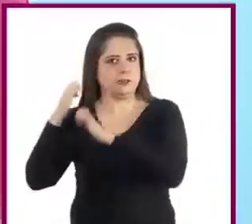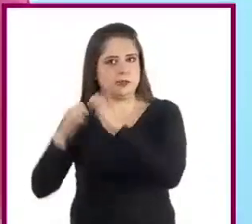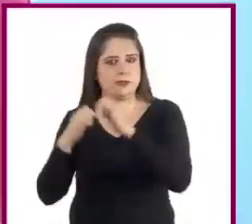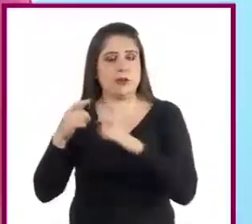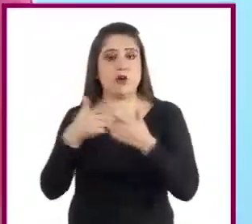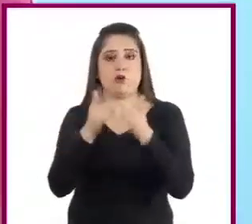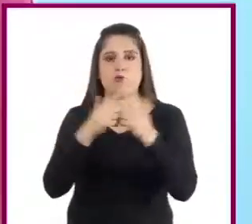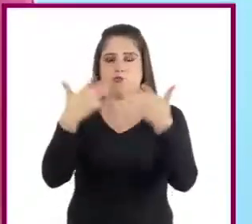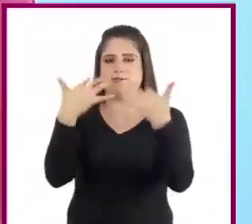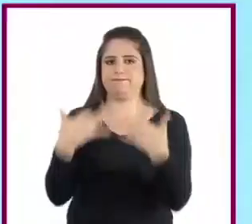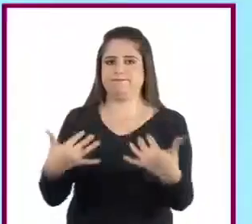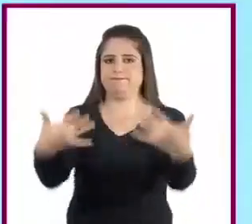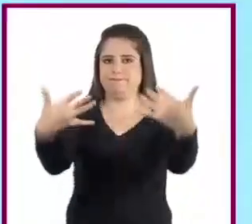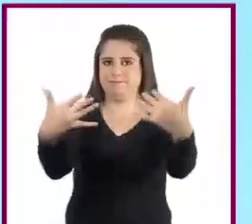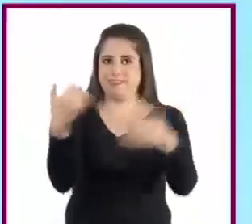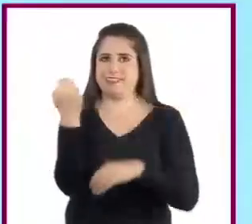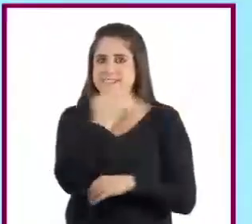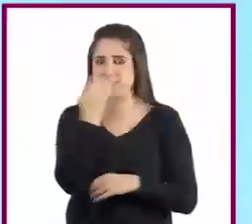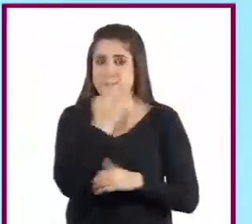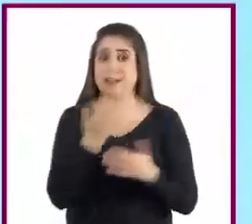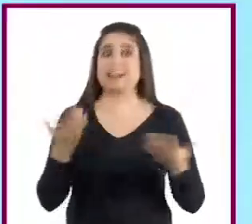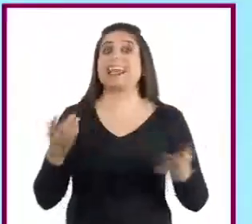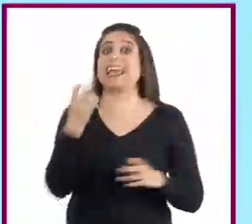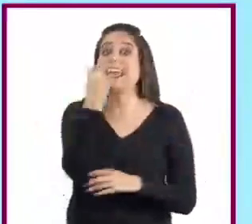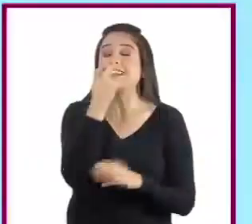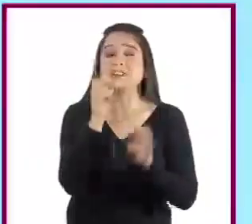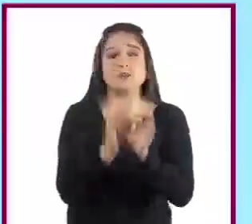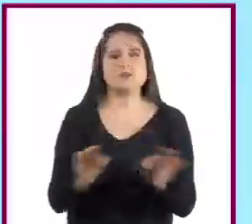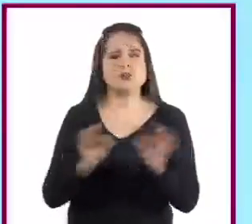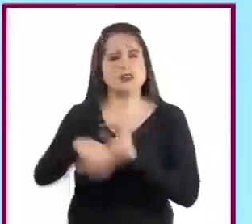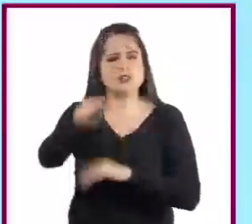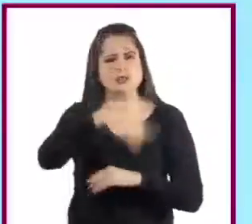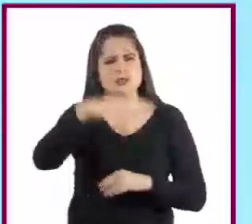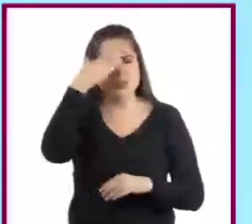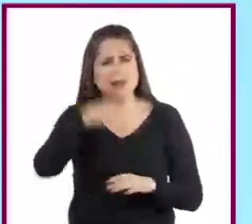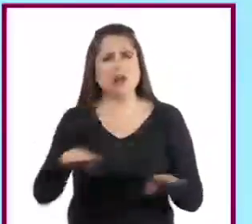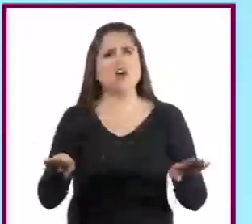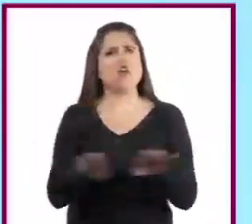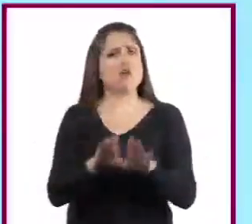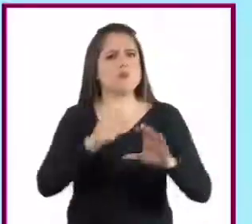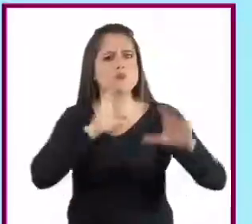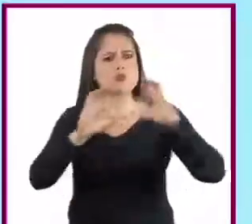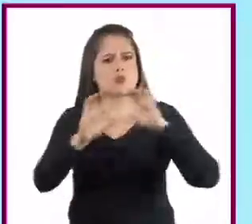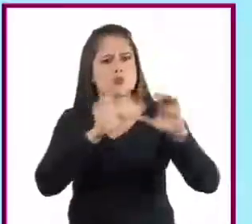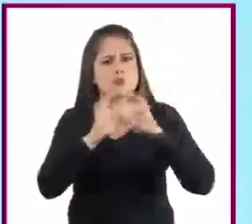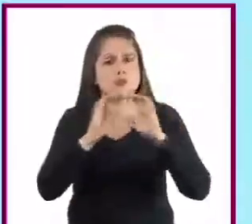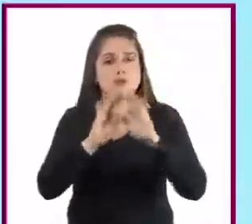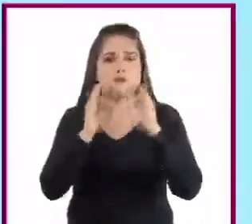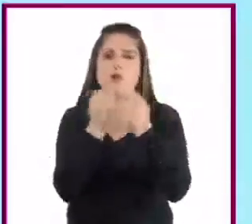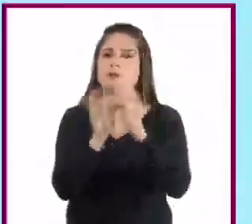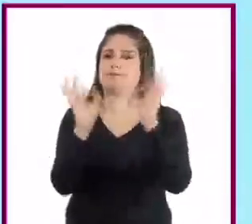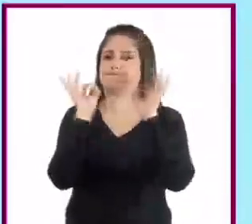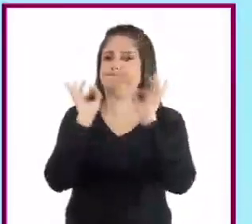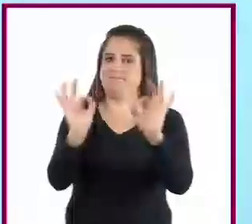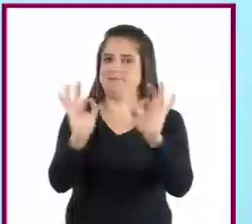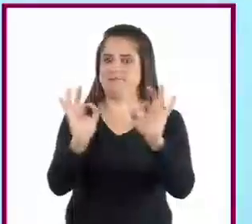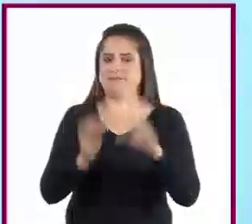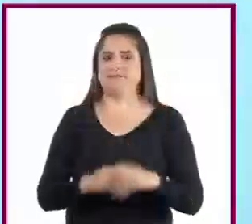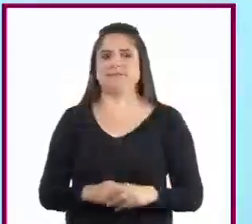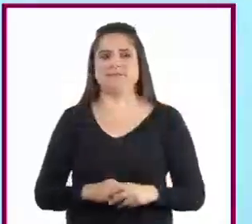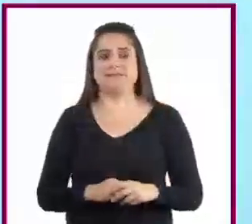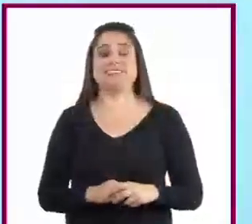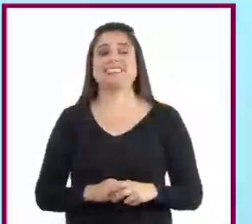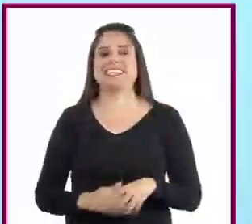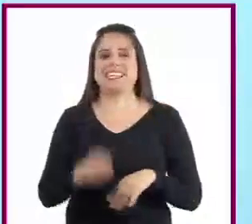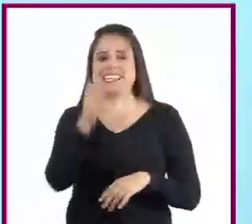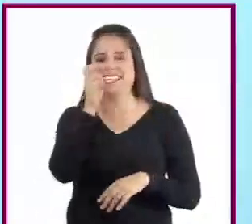a su grupo. Por ello, es importante saber cómo podemos comunicarnos de forma eficaz.